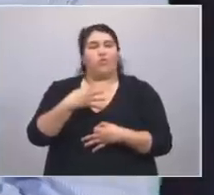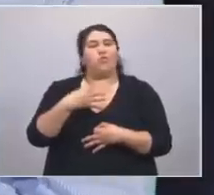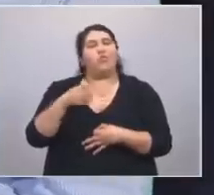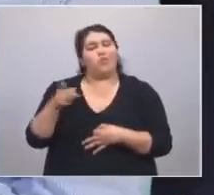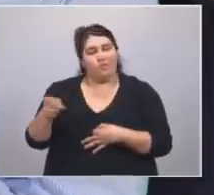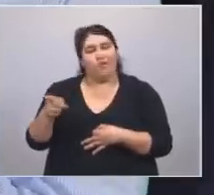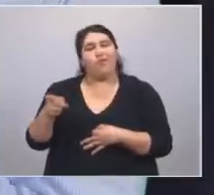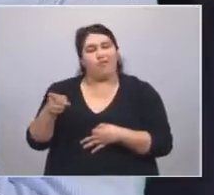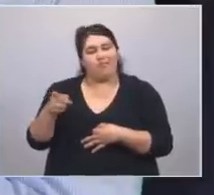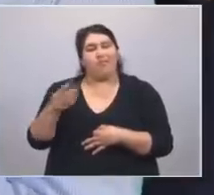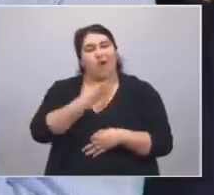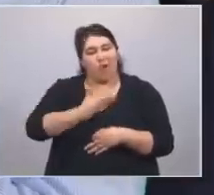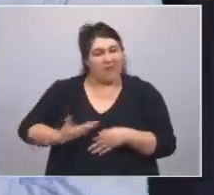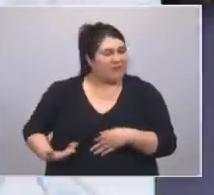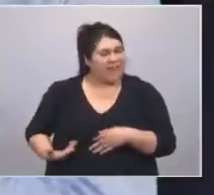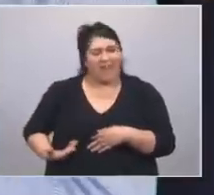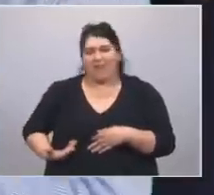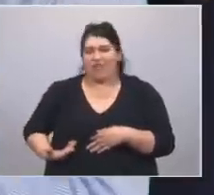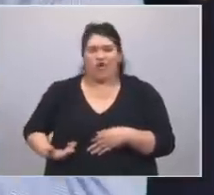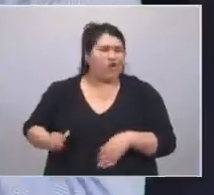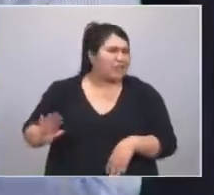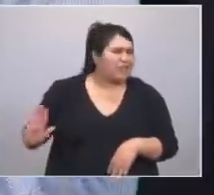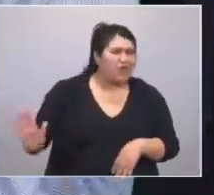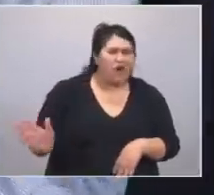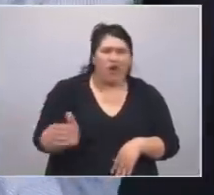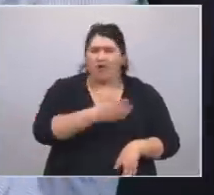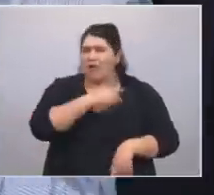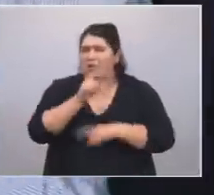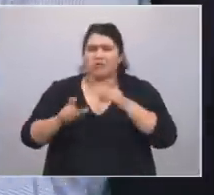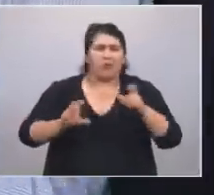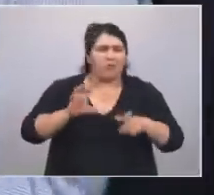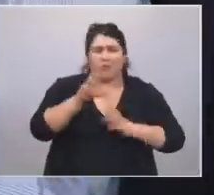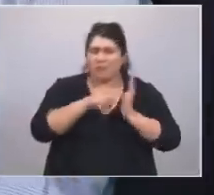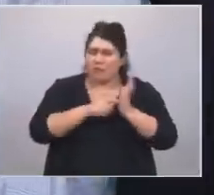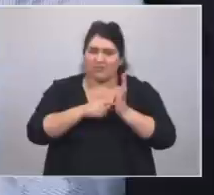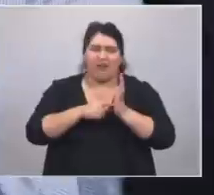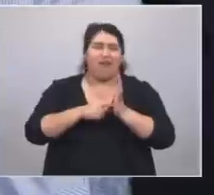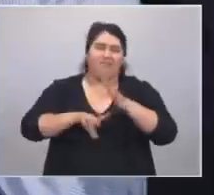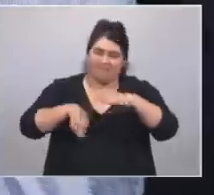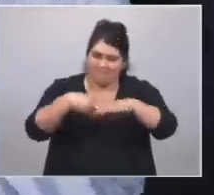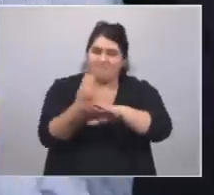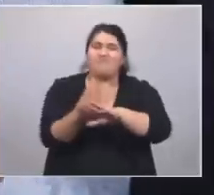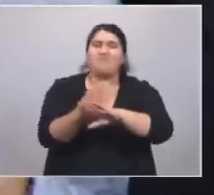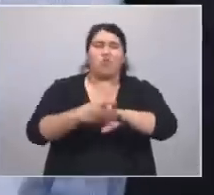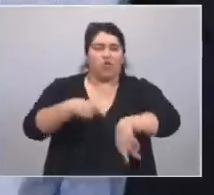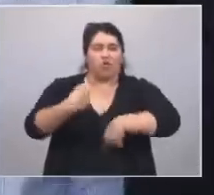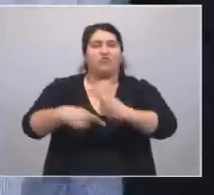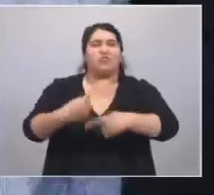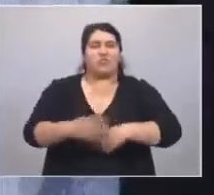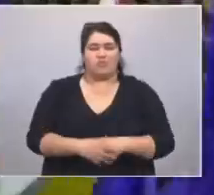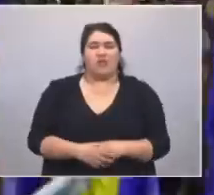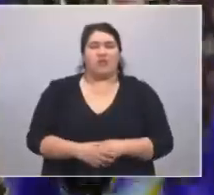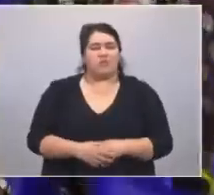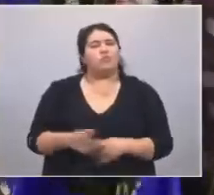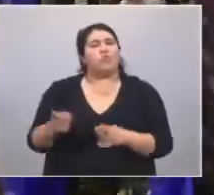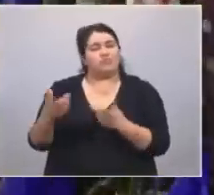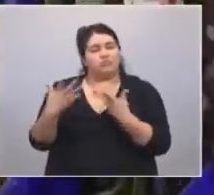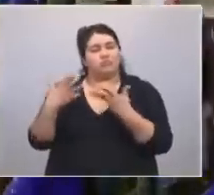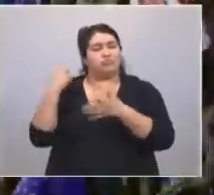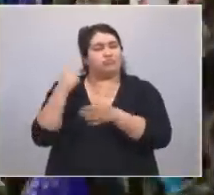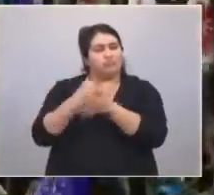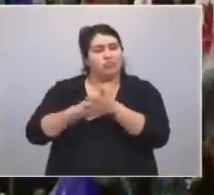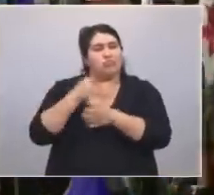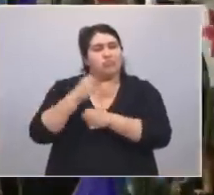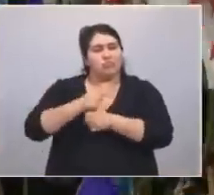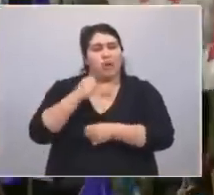seguir siendo el gobernador de todos los y las bonaerenses por el gran trabajo que venís haciendo.